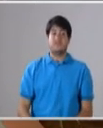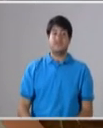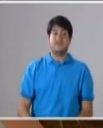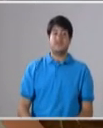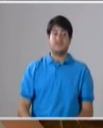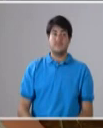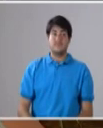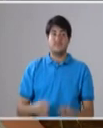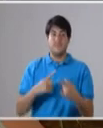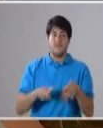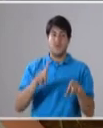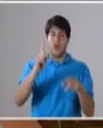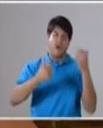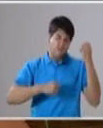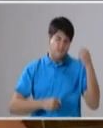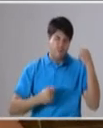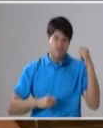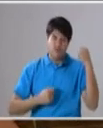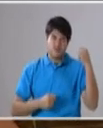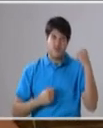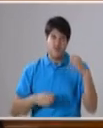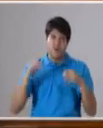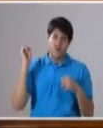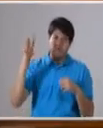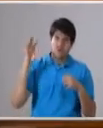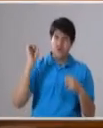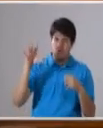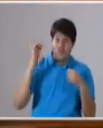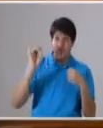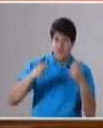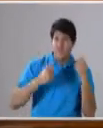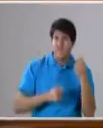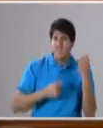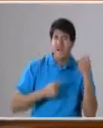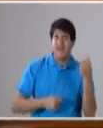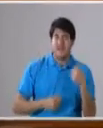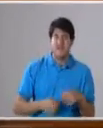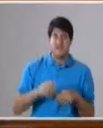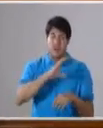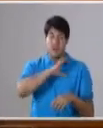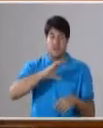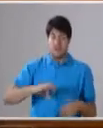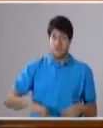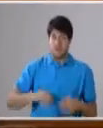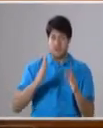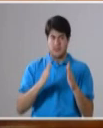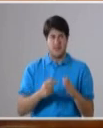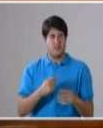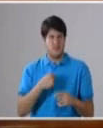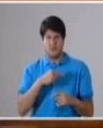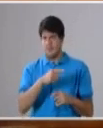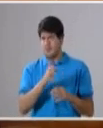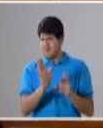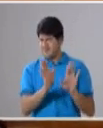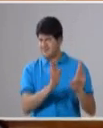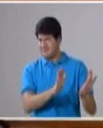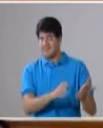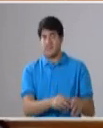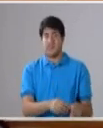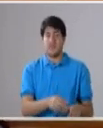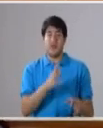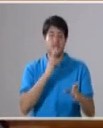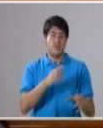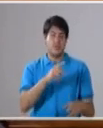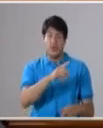Pero aquel musicón, hermano, que bum, bum, bum, bum, y cristiano, quiten eso. Si es cristiano, le dicen todavía